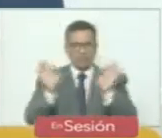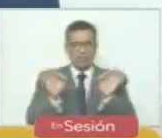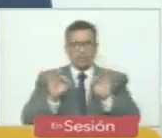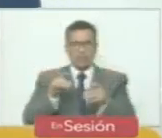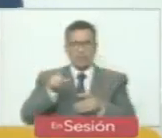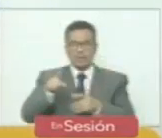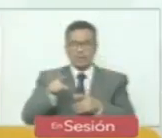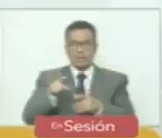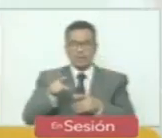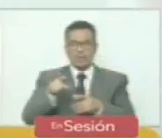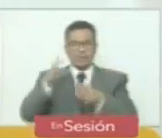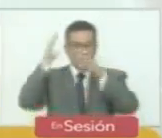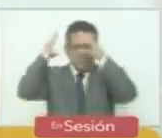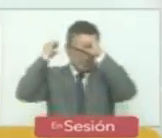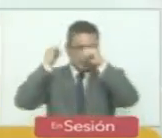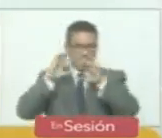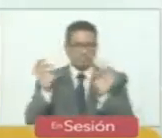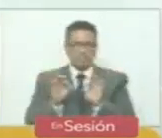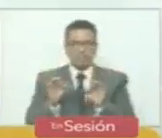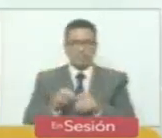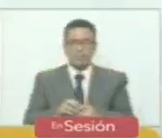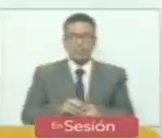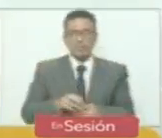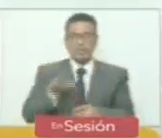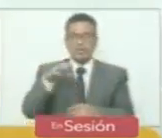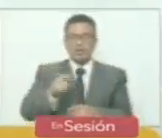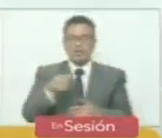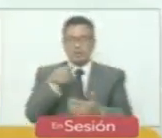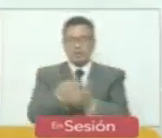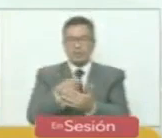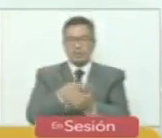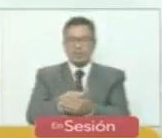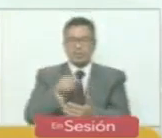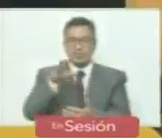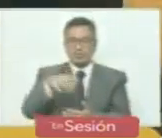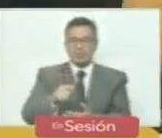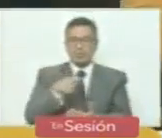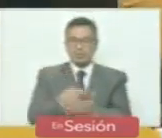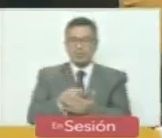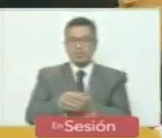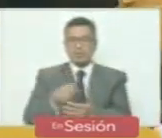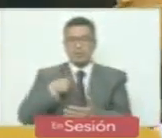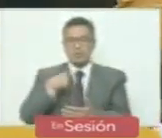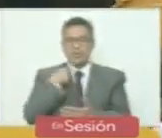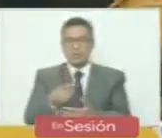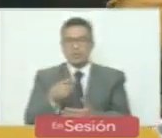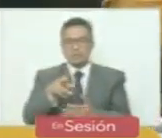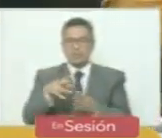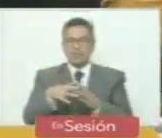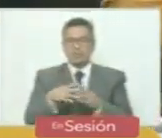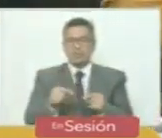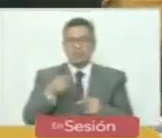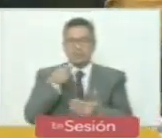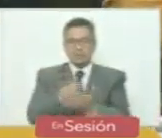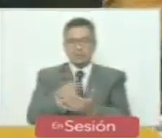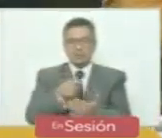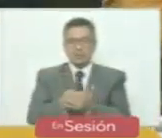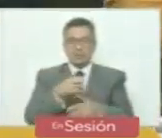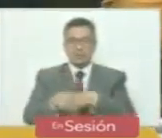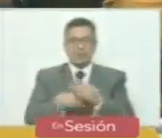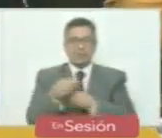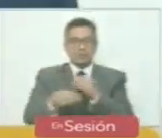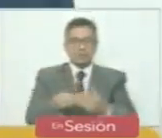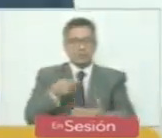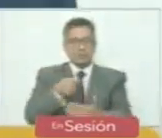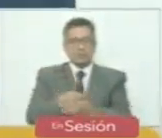embajada. Fue a cobrar, fue a que le dieran los reales, el pago